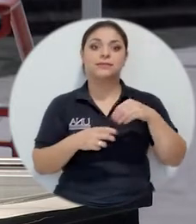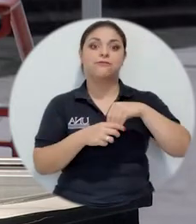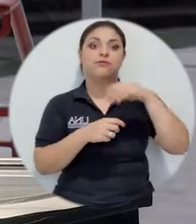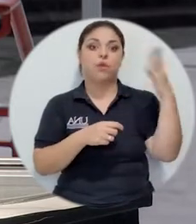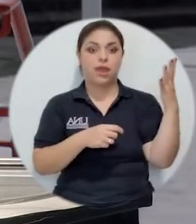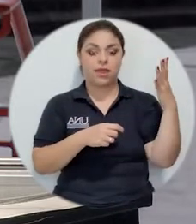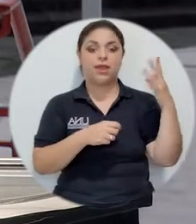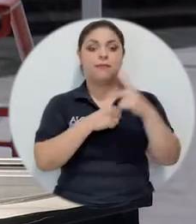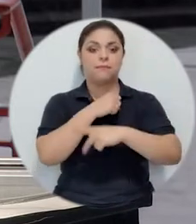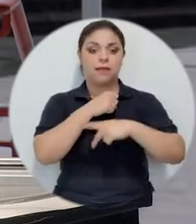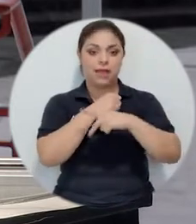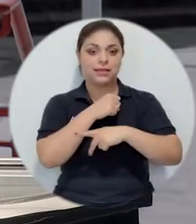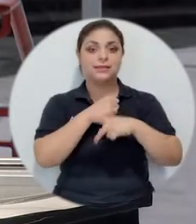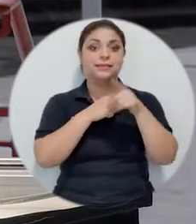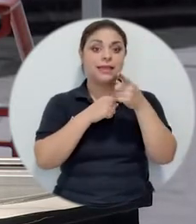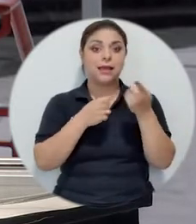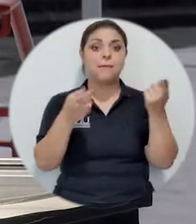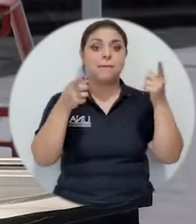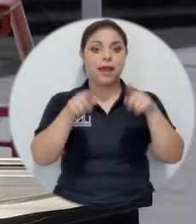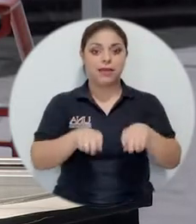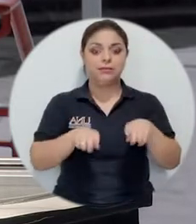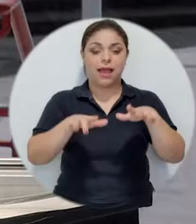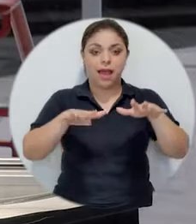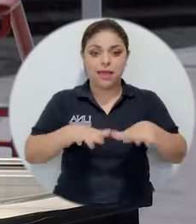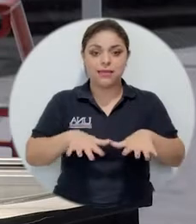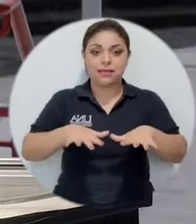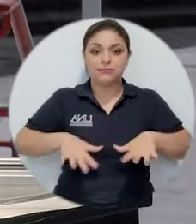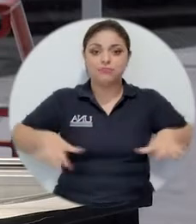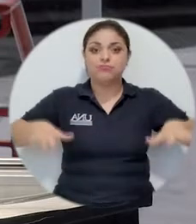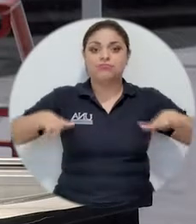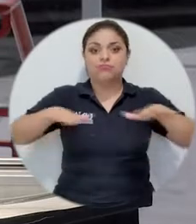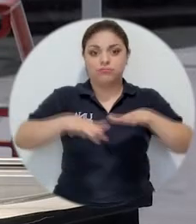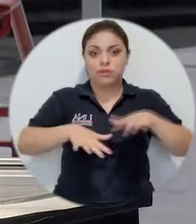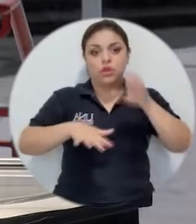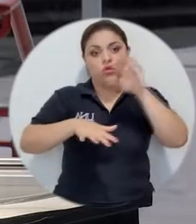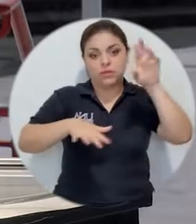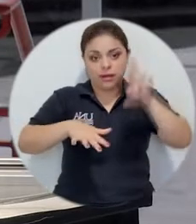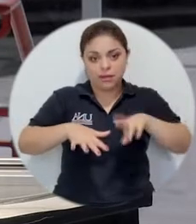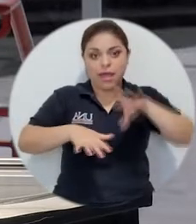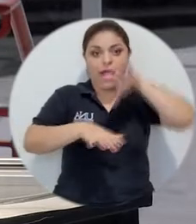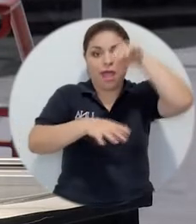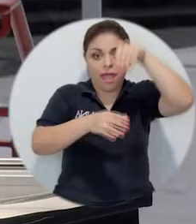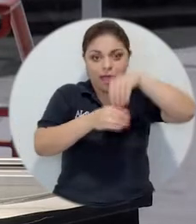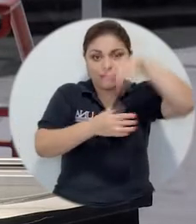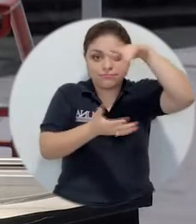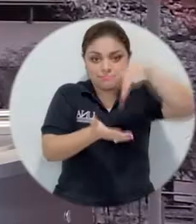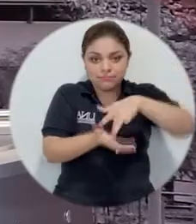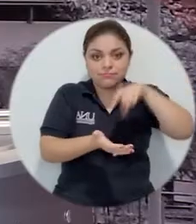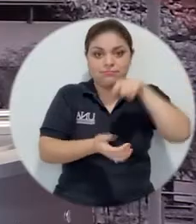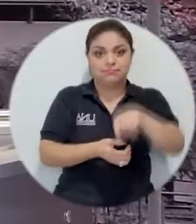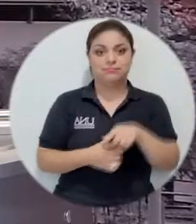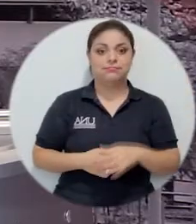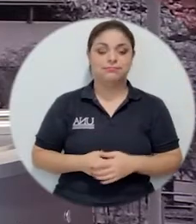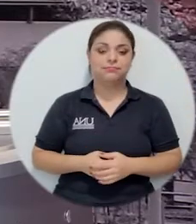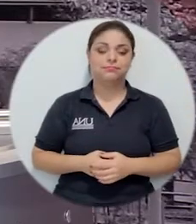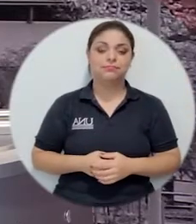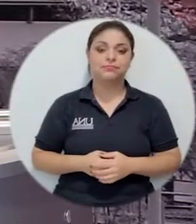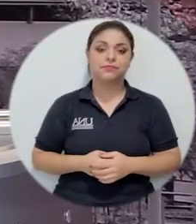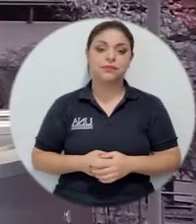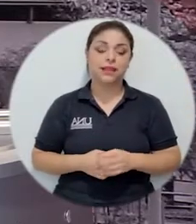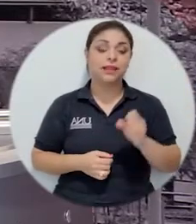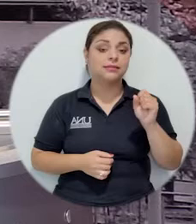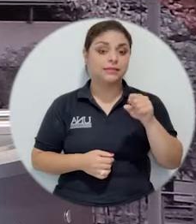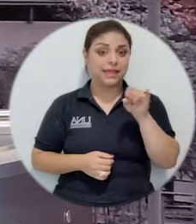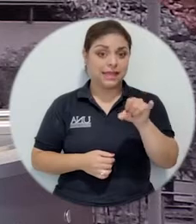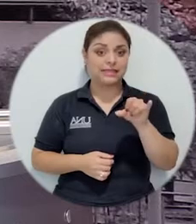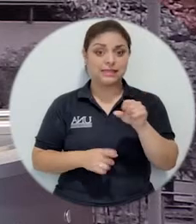que se dan dentro del espacio geopolítico en el cual se encuentra Costa Rica. Sí, es una situación que se